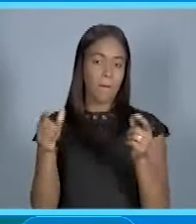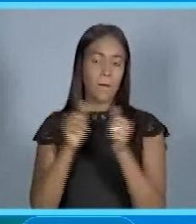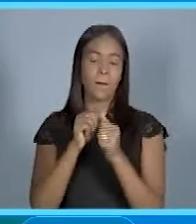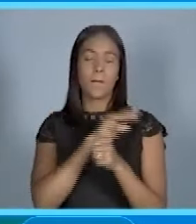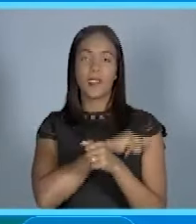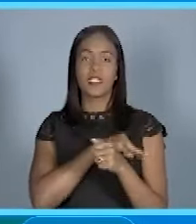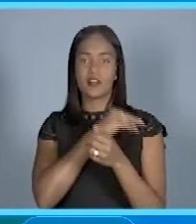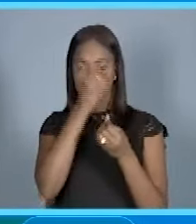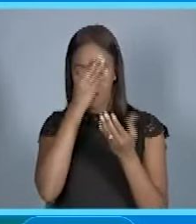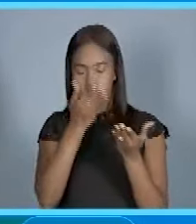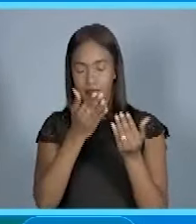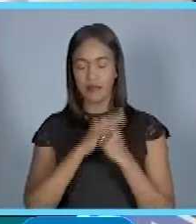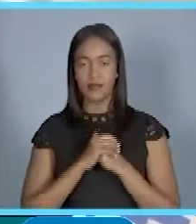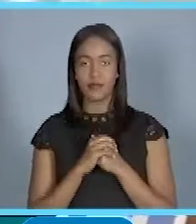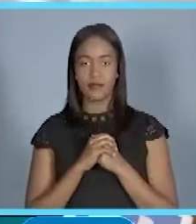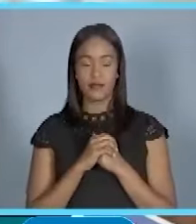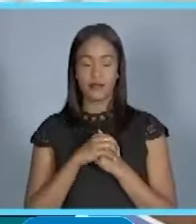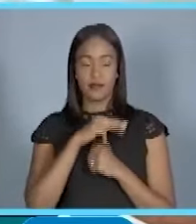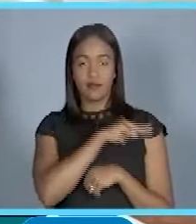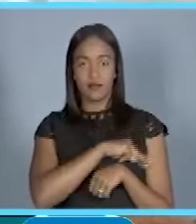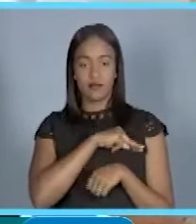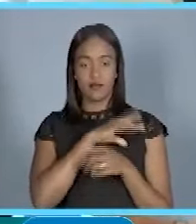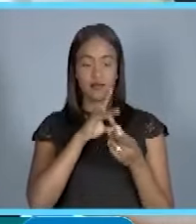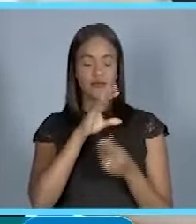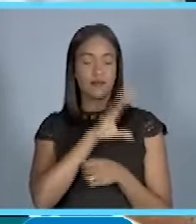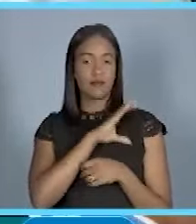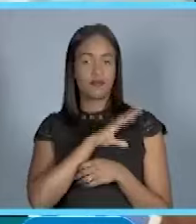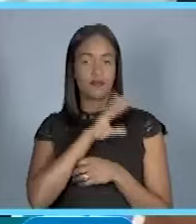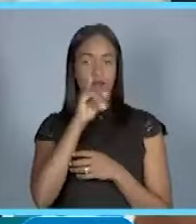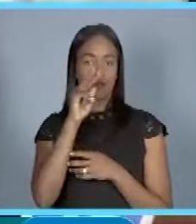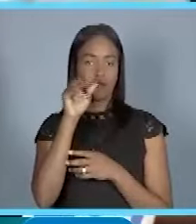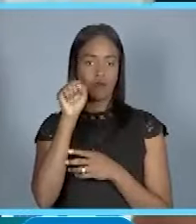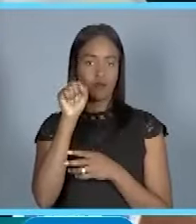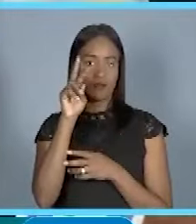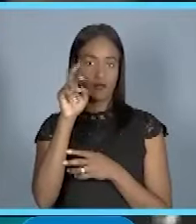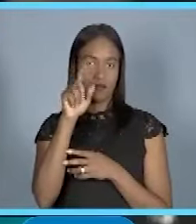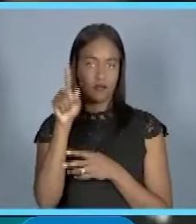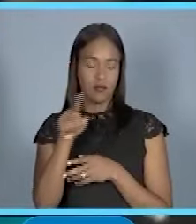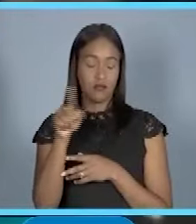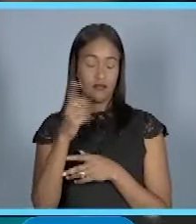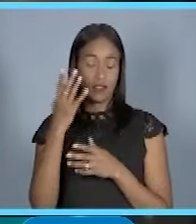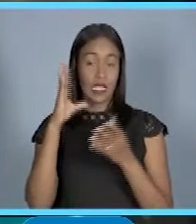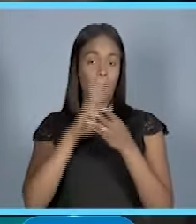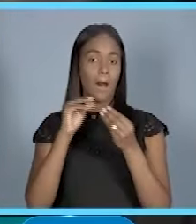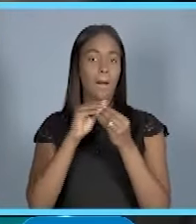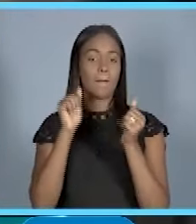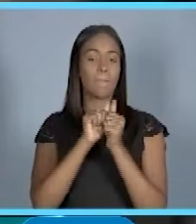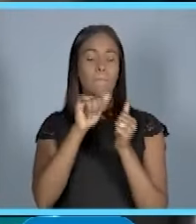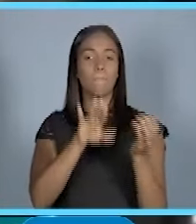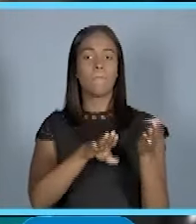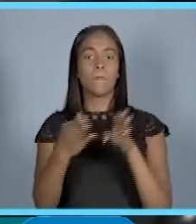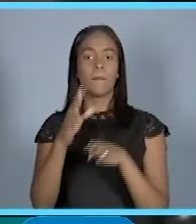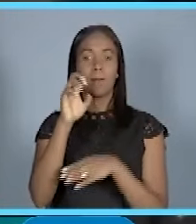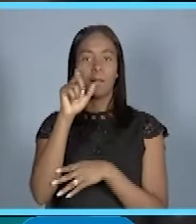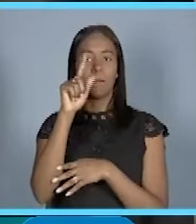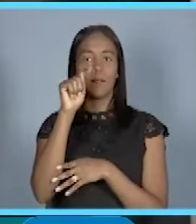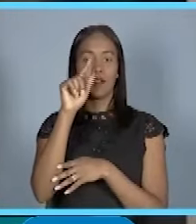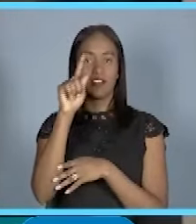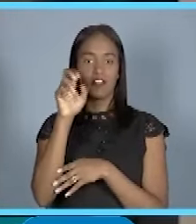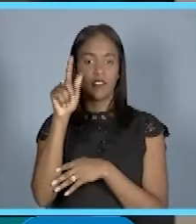en la siguiente historia. El ministro de Interior y Policía, Jesús Vázquez Martínez, reaccionó ante la muerte de Elizabeth